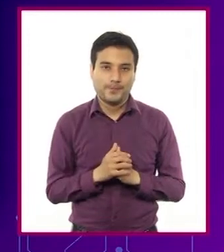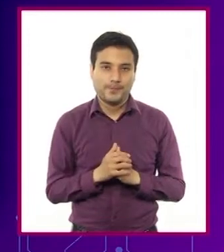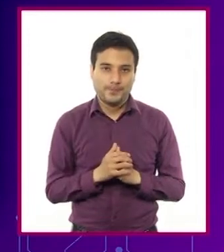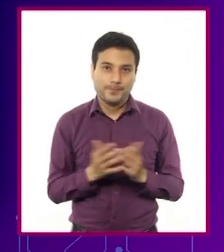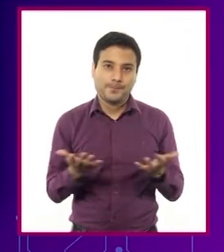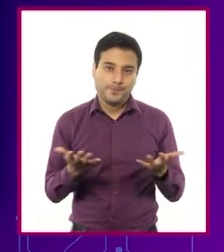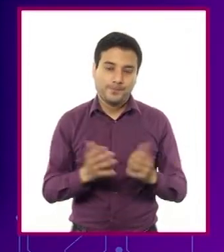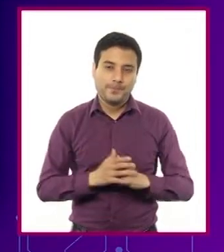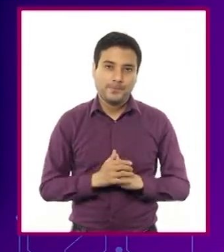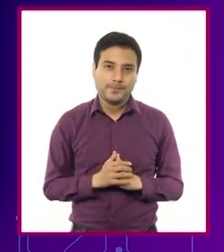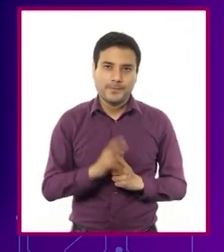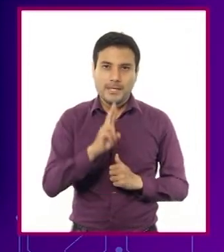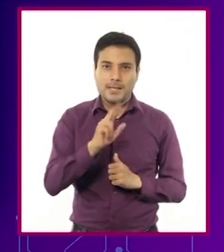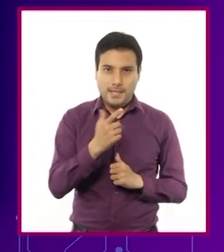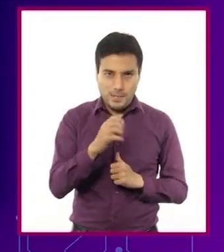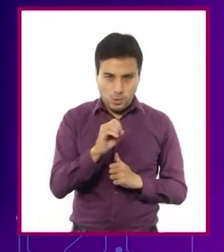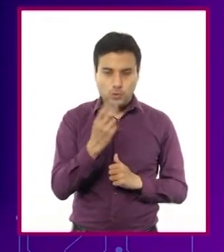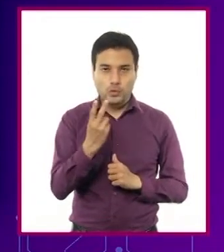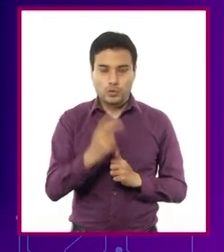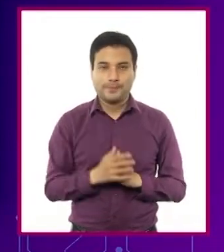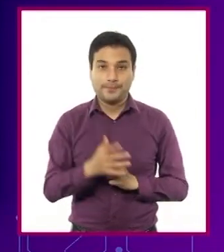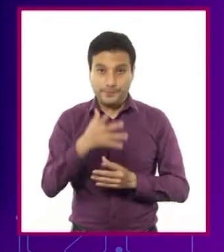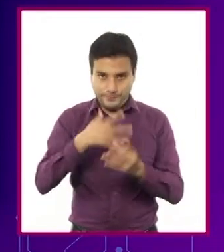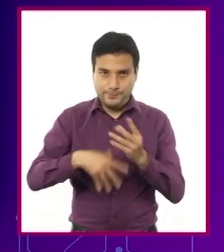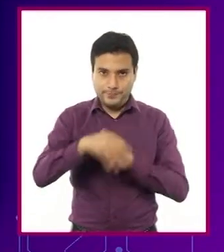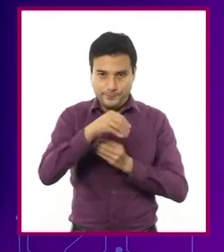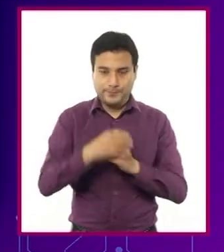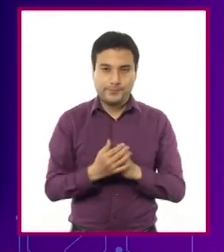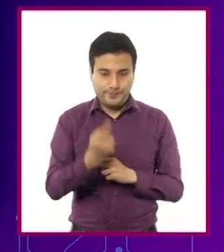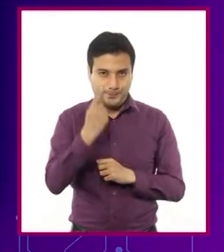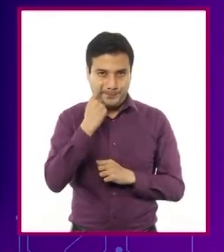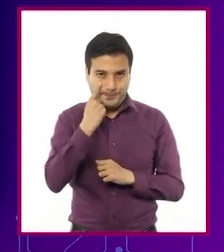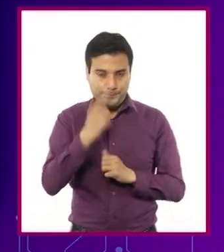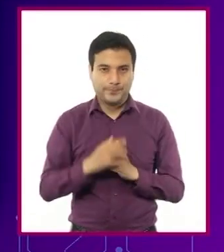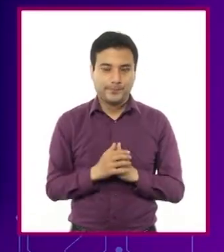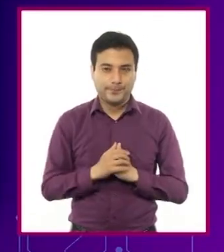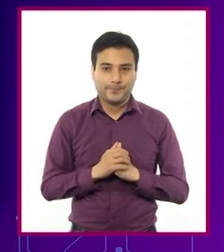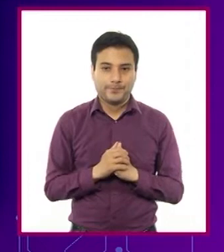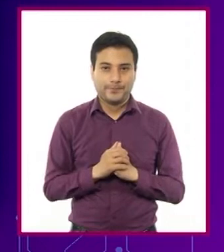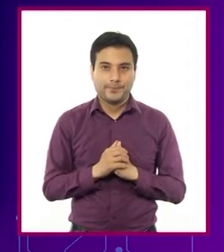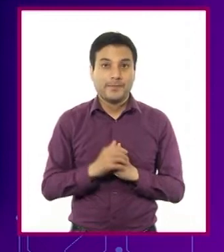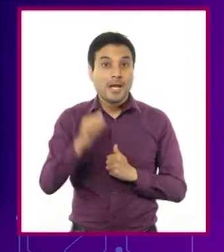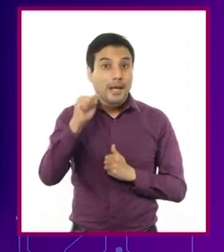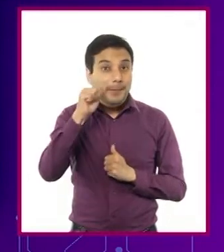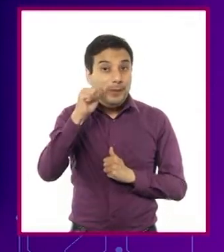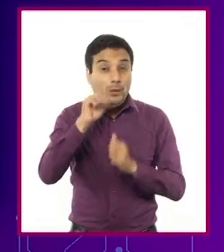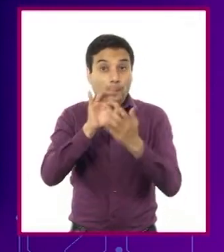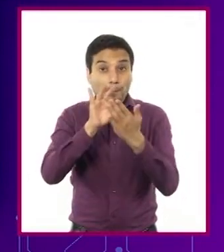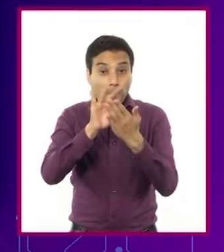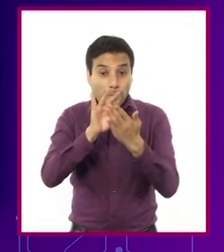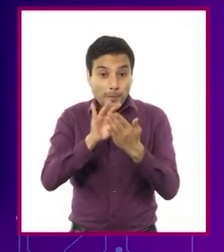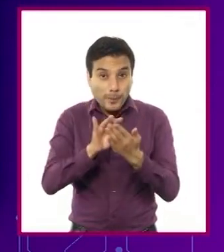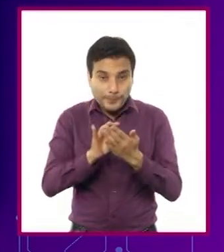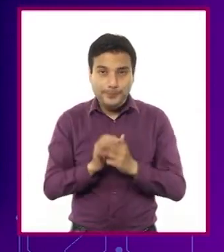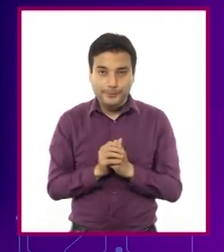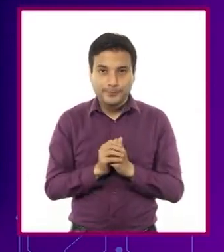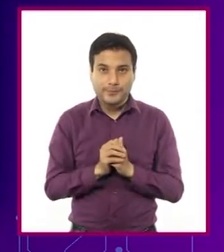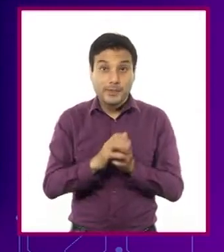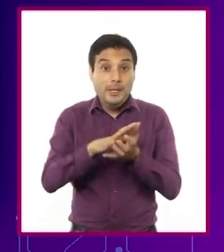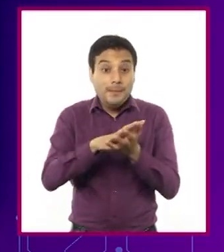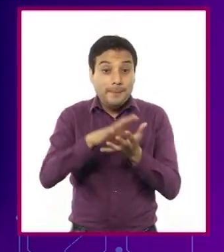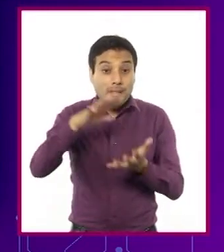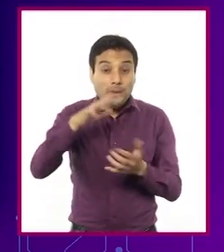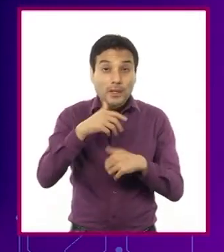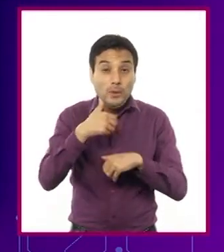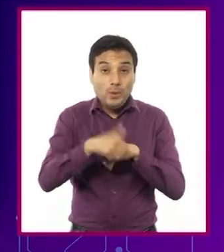rango de 2. Caso contrario, se observa en la gráfica de los puntajes de Armando, que la mayoría de los